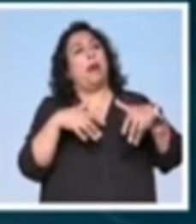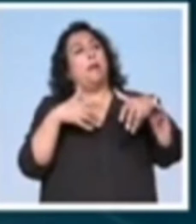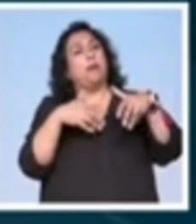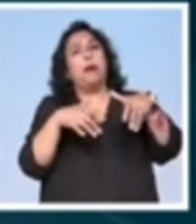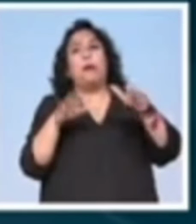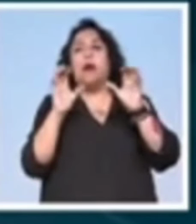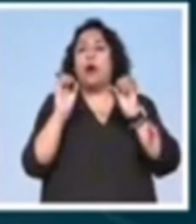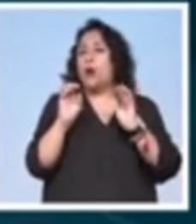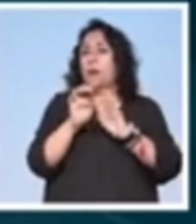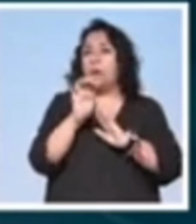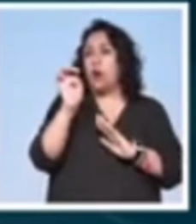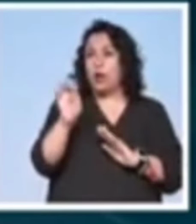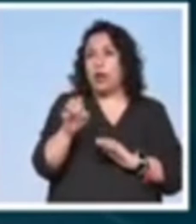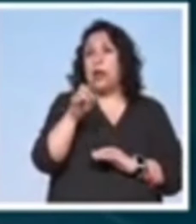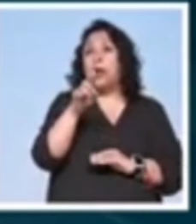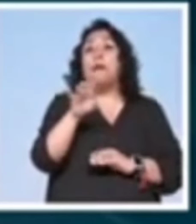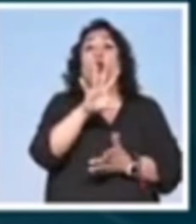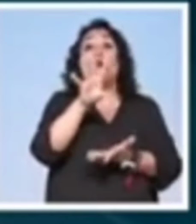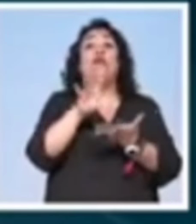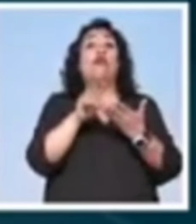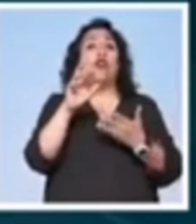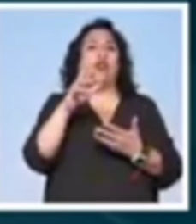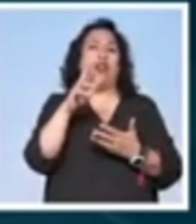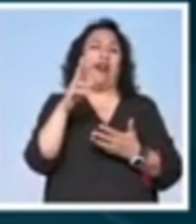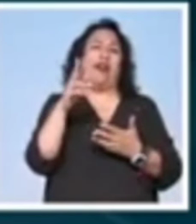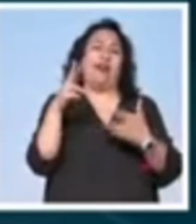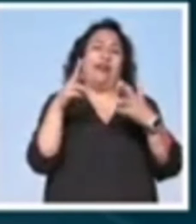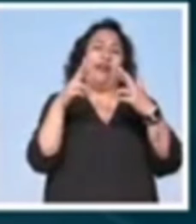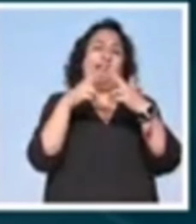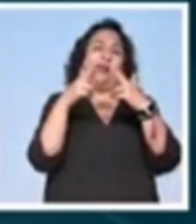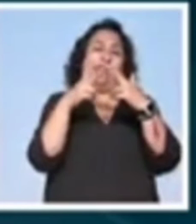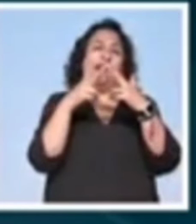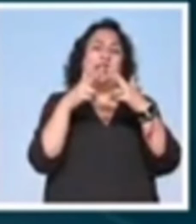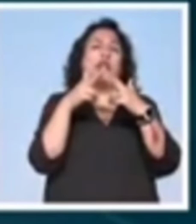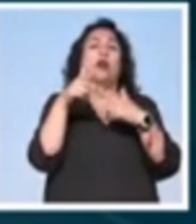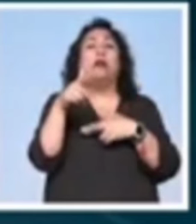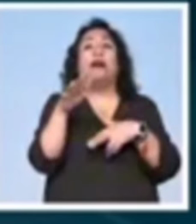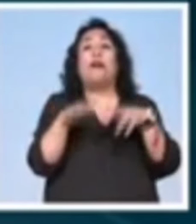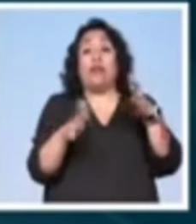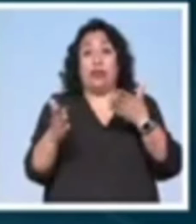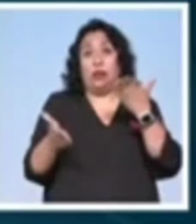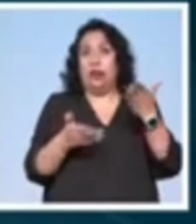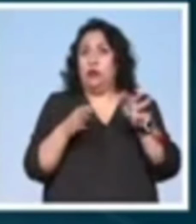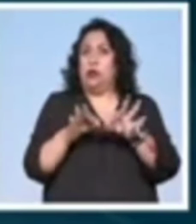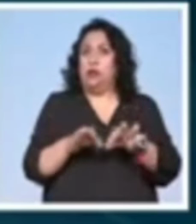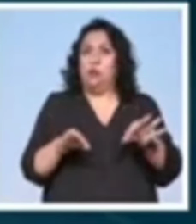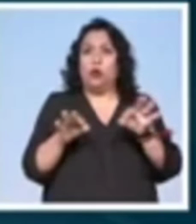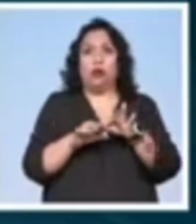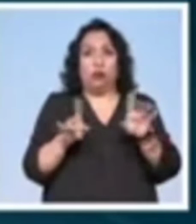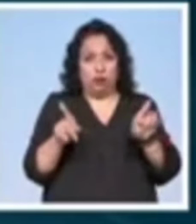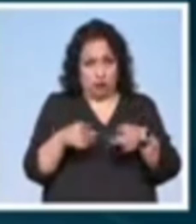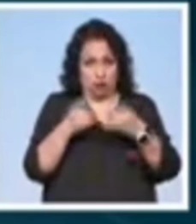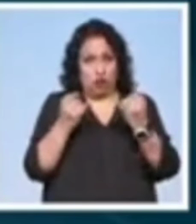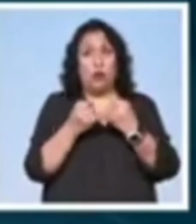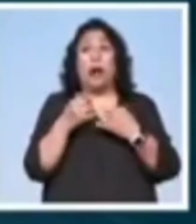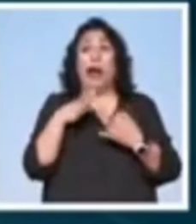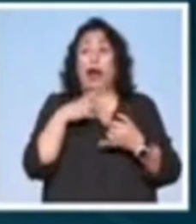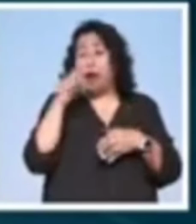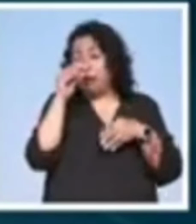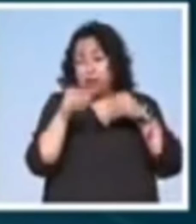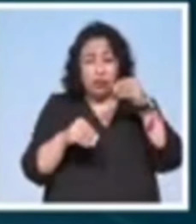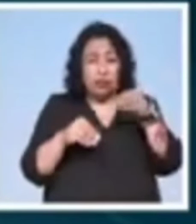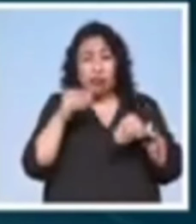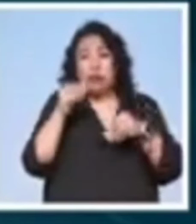por ejemplo el momento de la boda religiosa, ¿no? Que hay momentos en que la danza es muy importante y la música, pero hay más, hay una